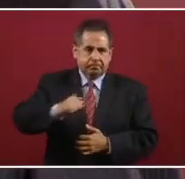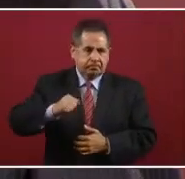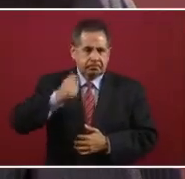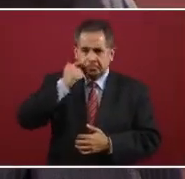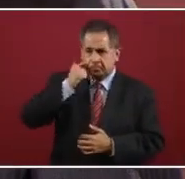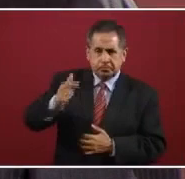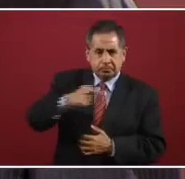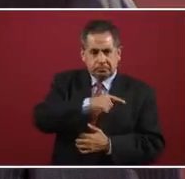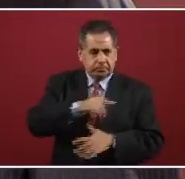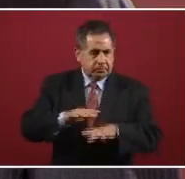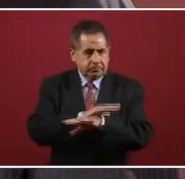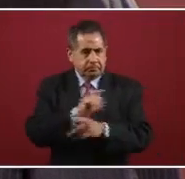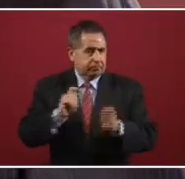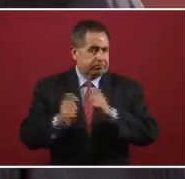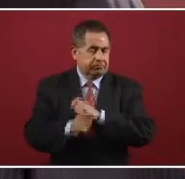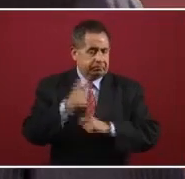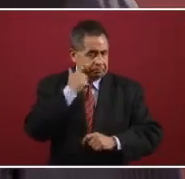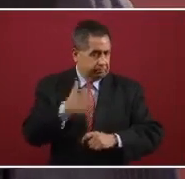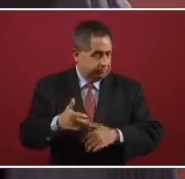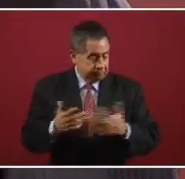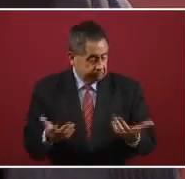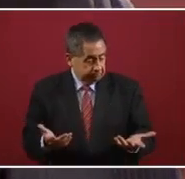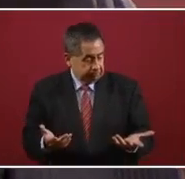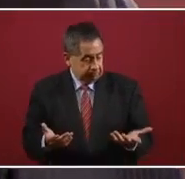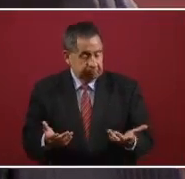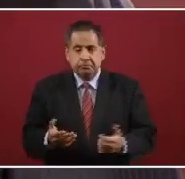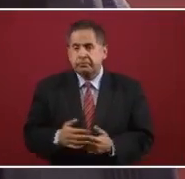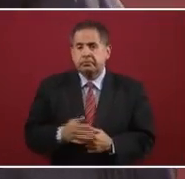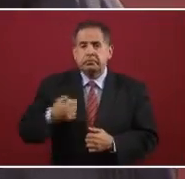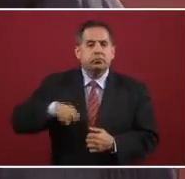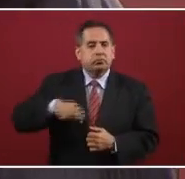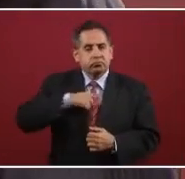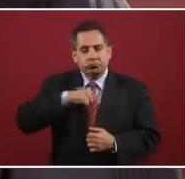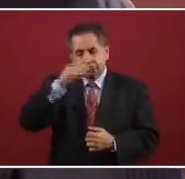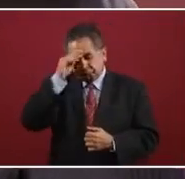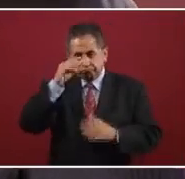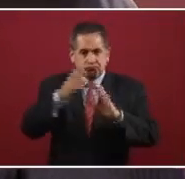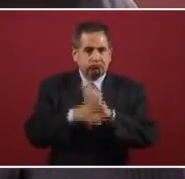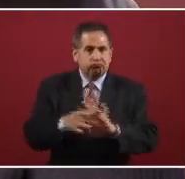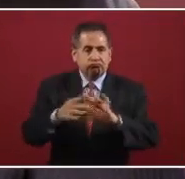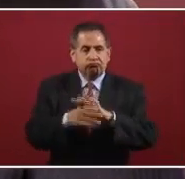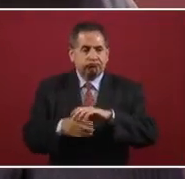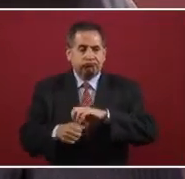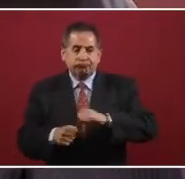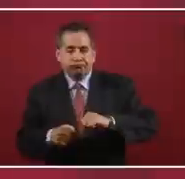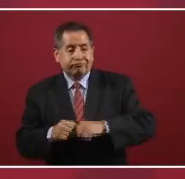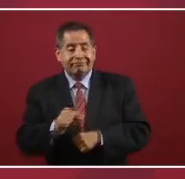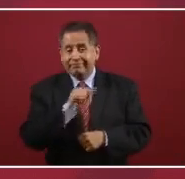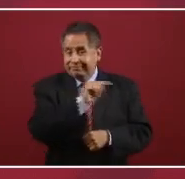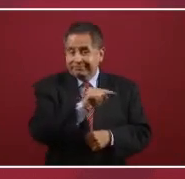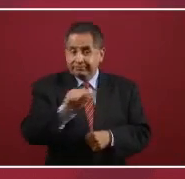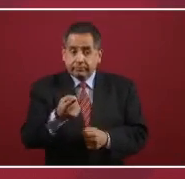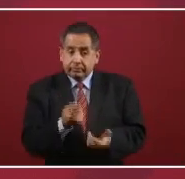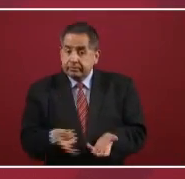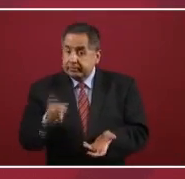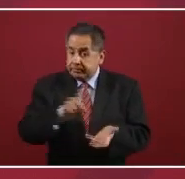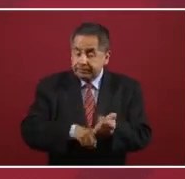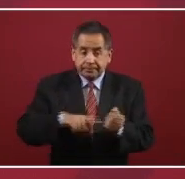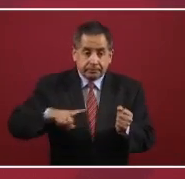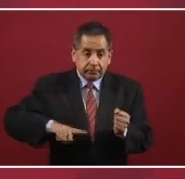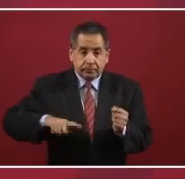resistirse. Bueno, tenemos esas resistencias al interior,